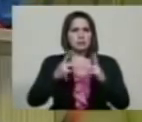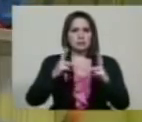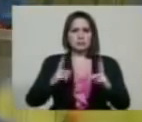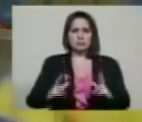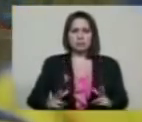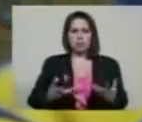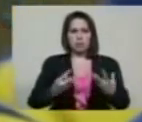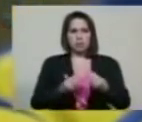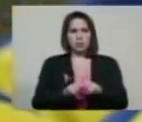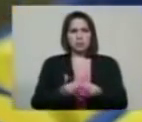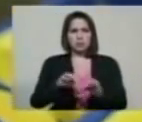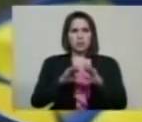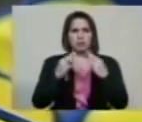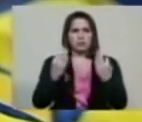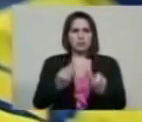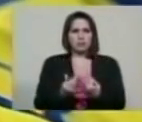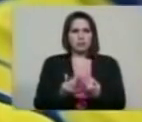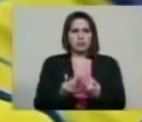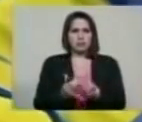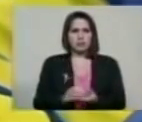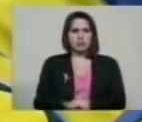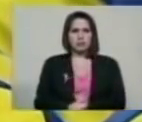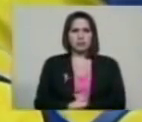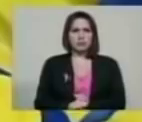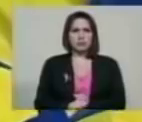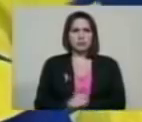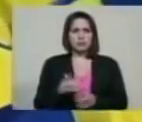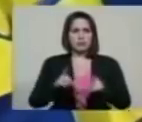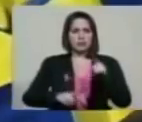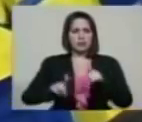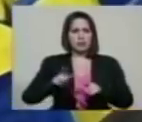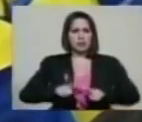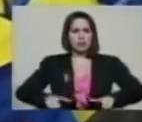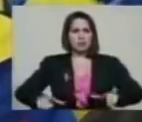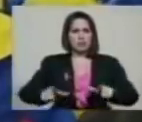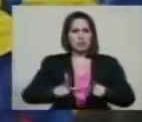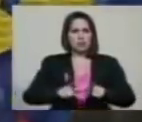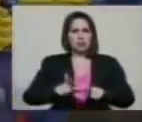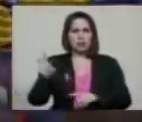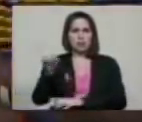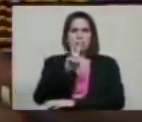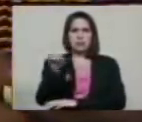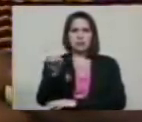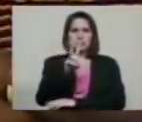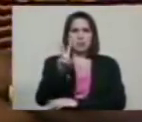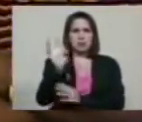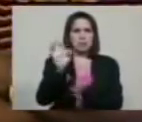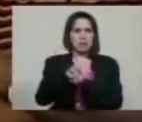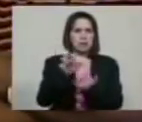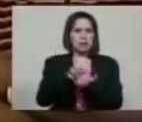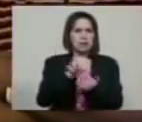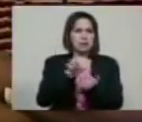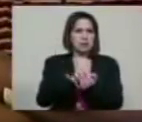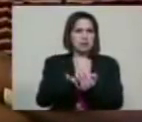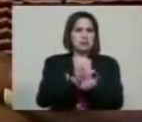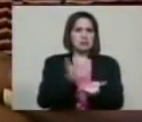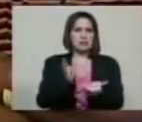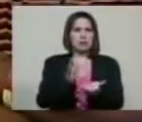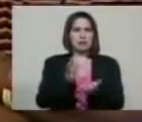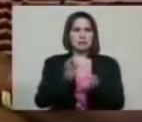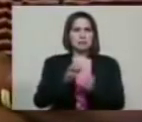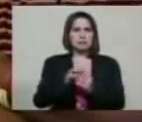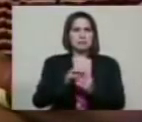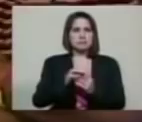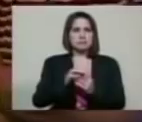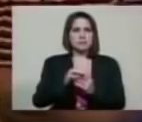su familia en algún lugar de Venezuela, en Margarita, en el Salto